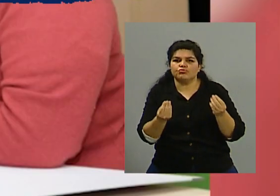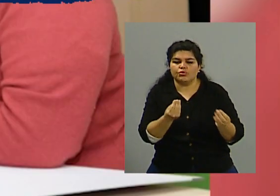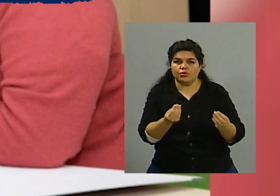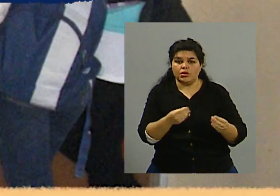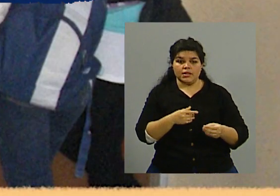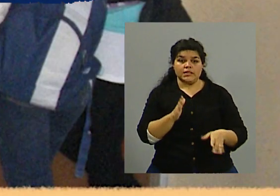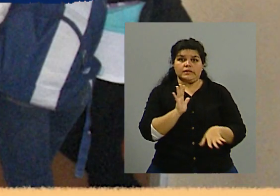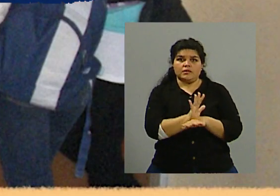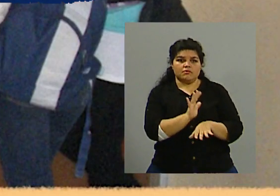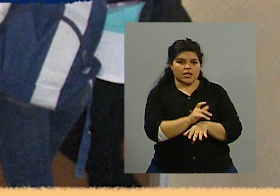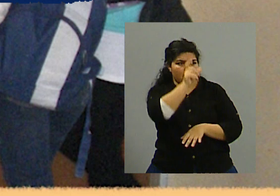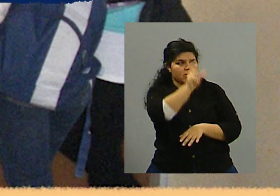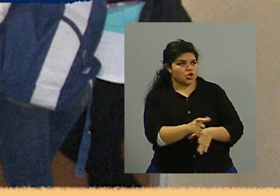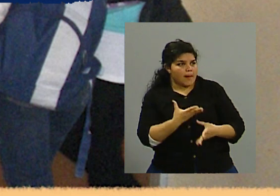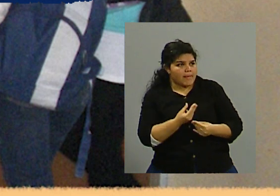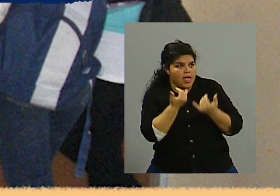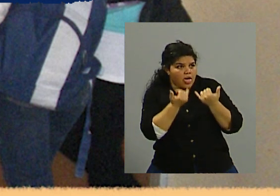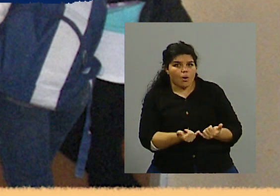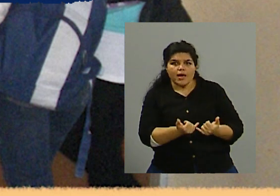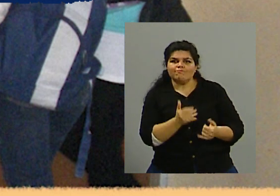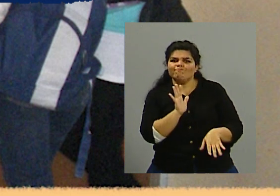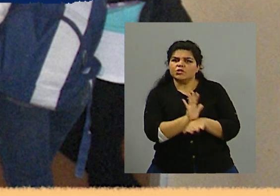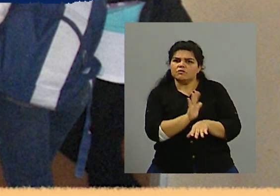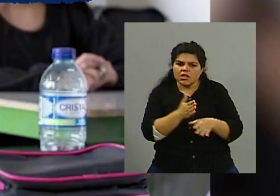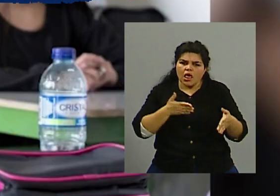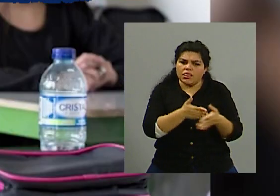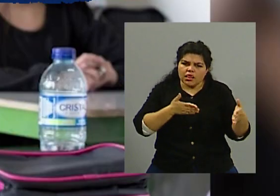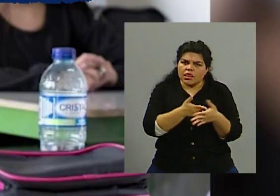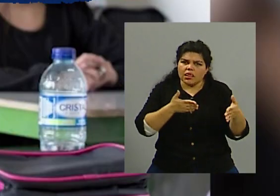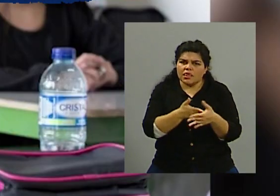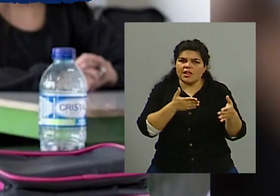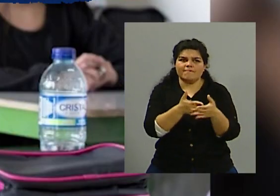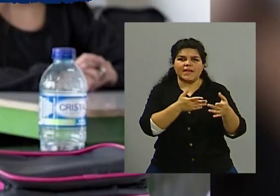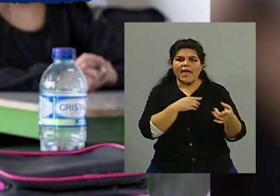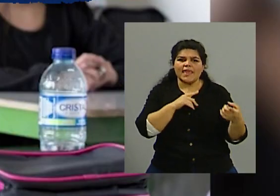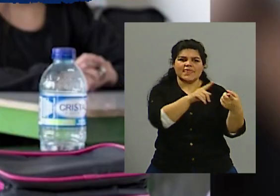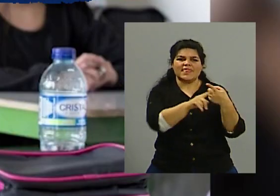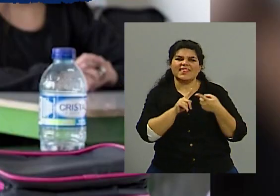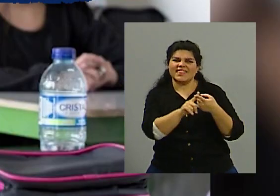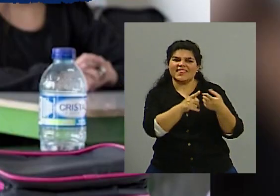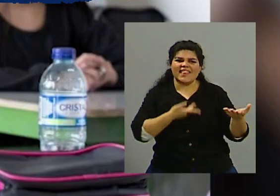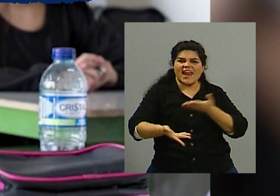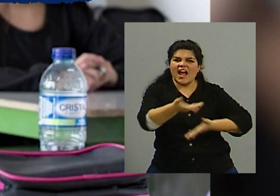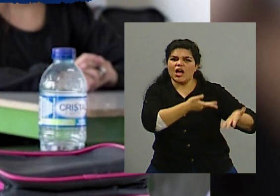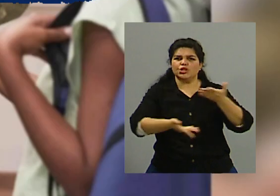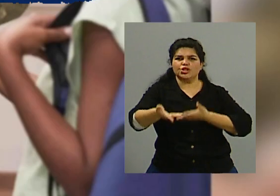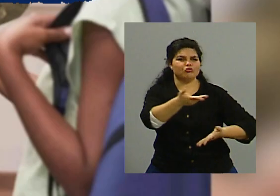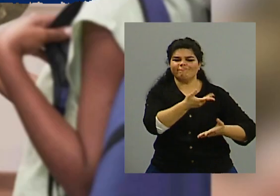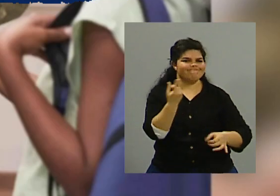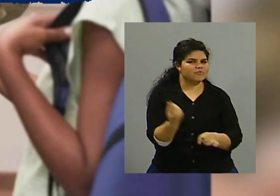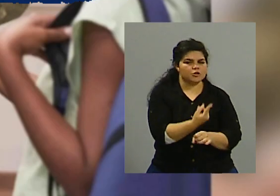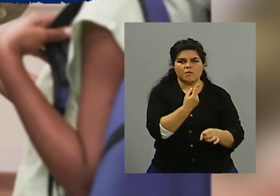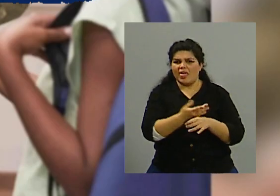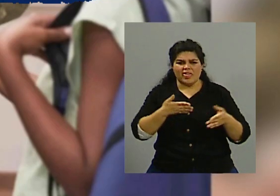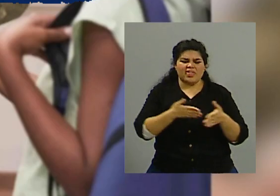obstáculo para el tránsito o que la interacción fluya y que la persona se pueda sentir incluida. Que